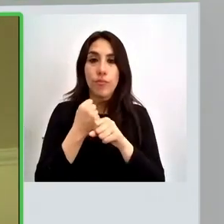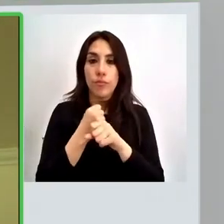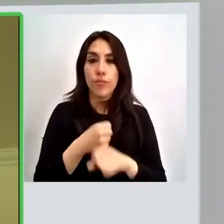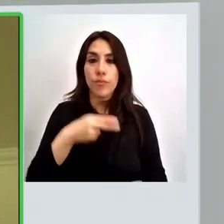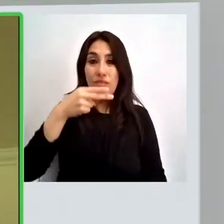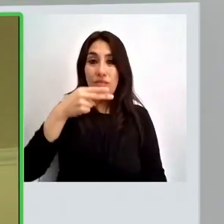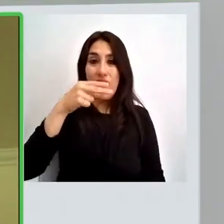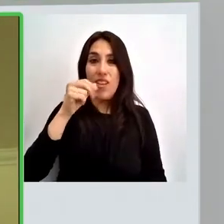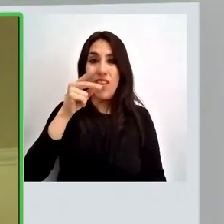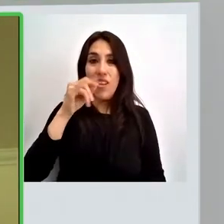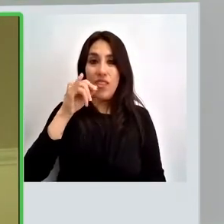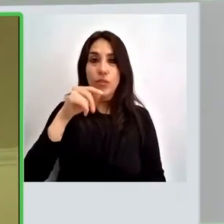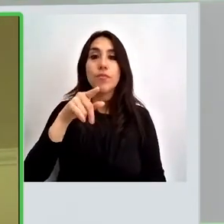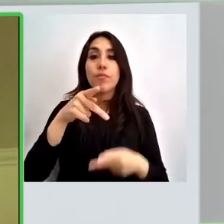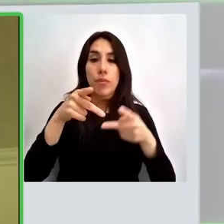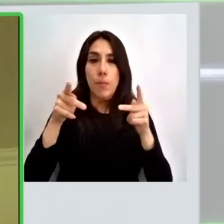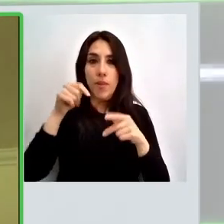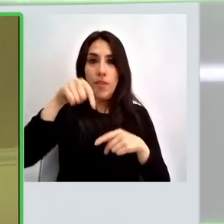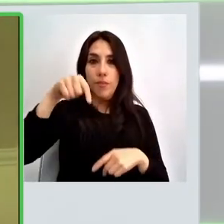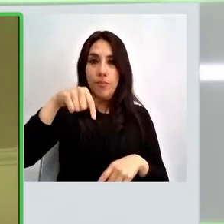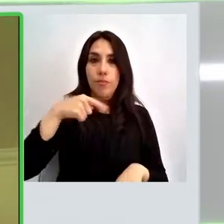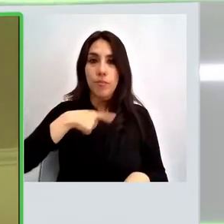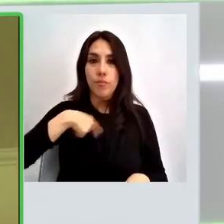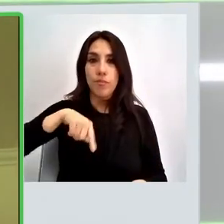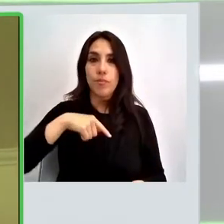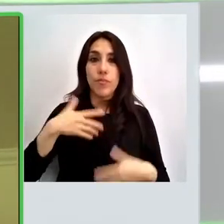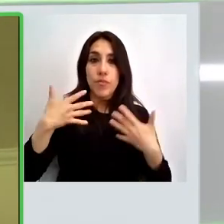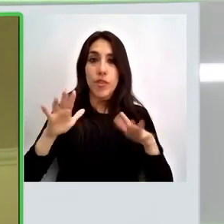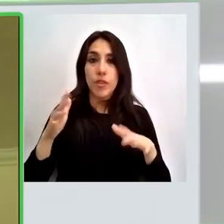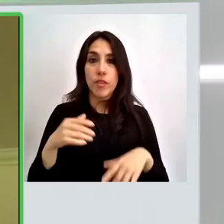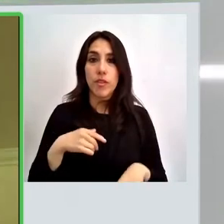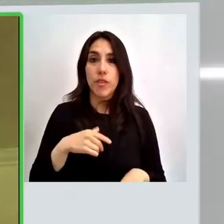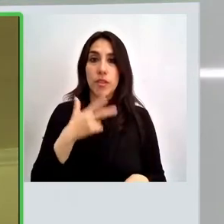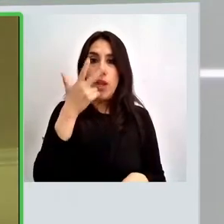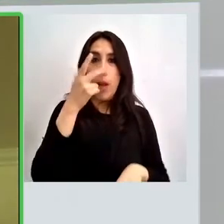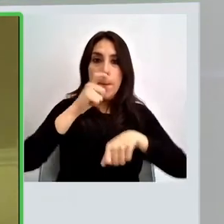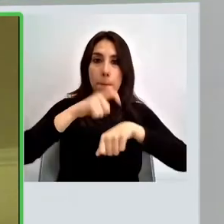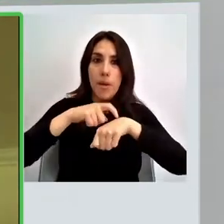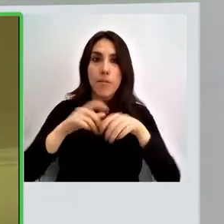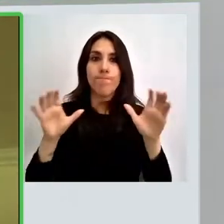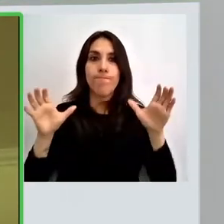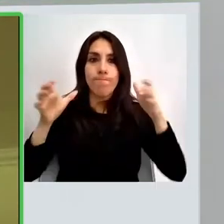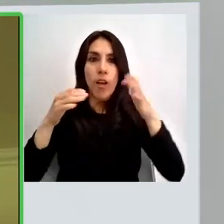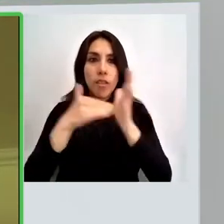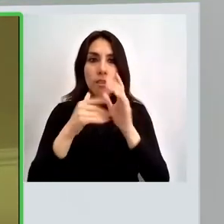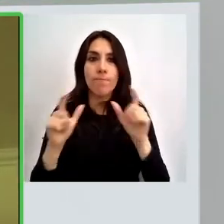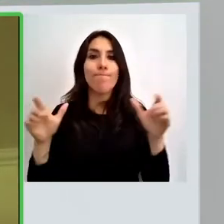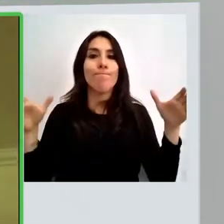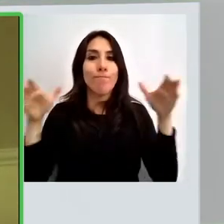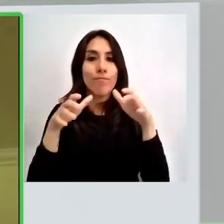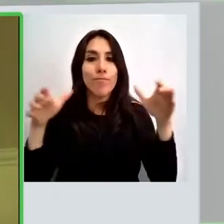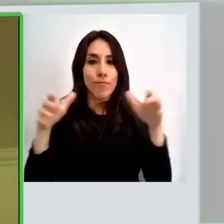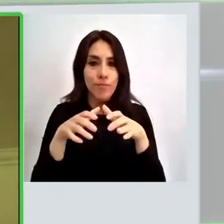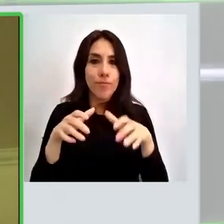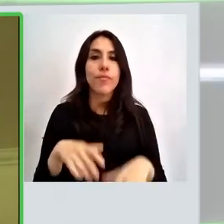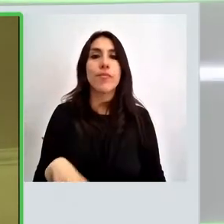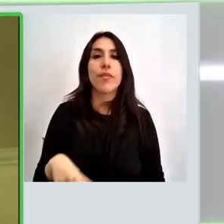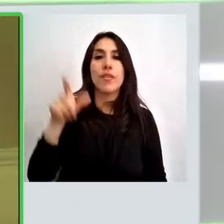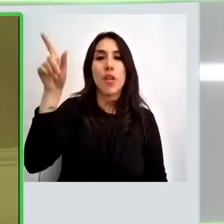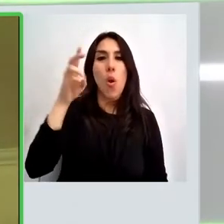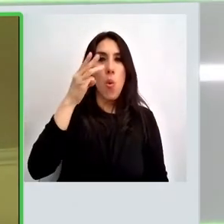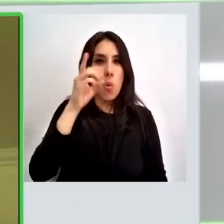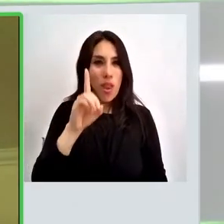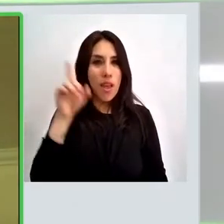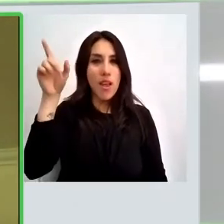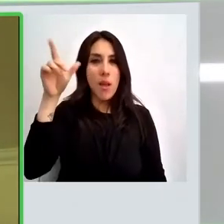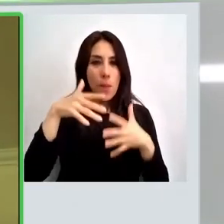nos hemos reunido tres veces en washington dice una vez virtual que fue lo que tuvimos que